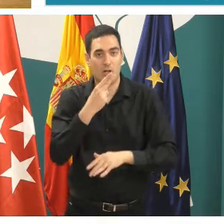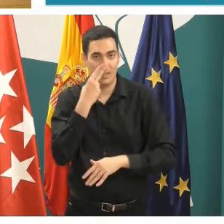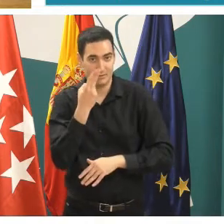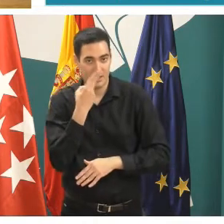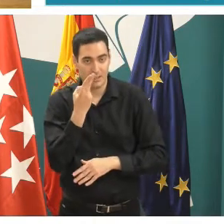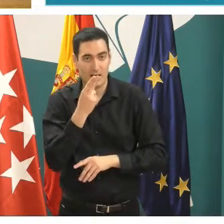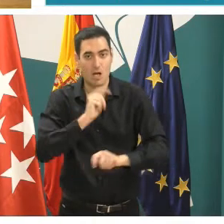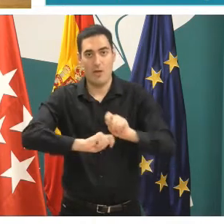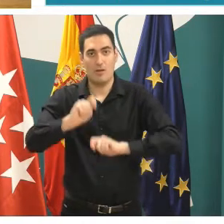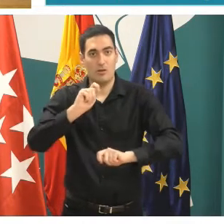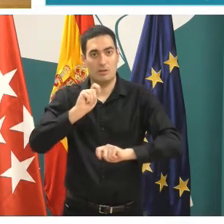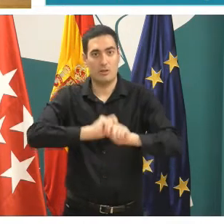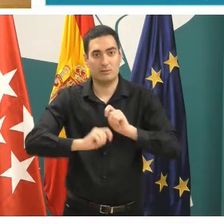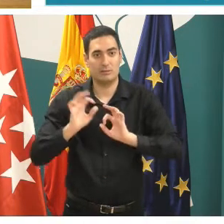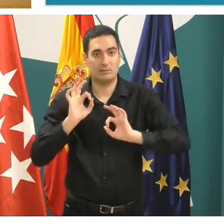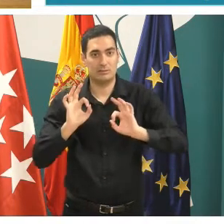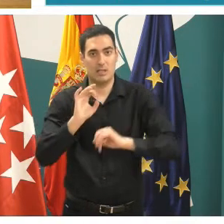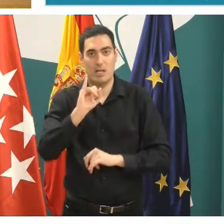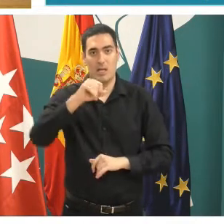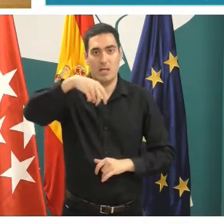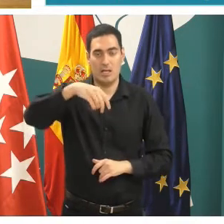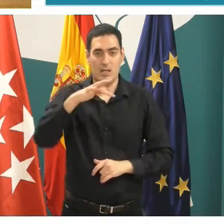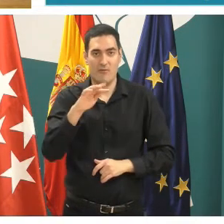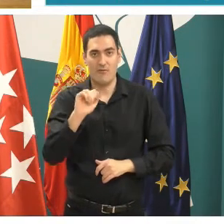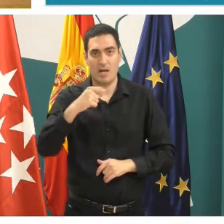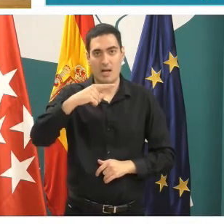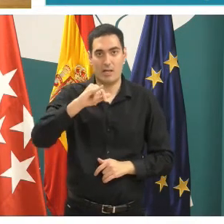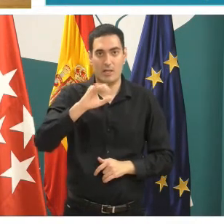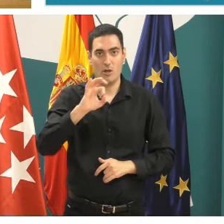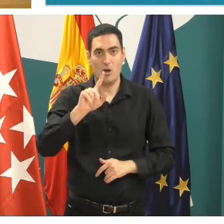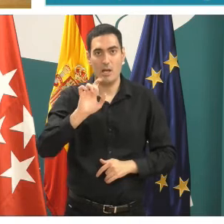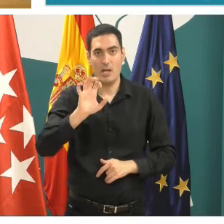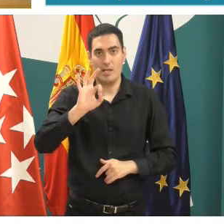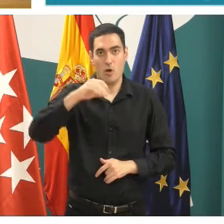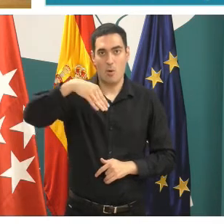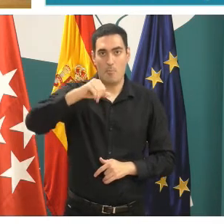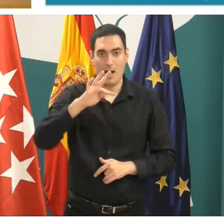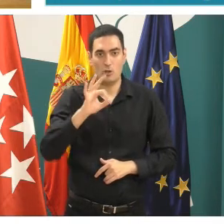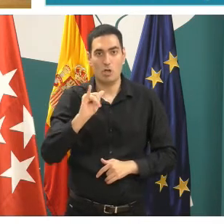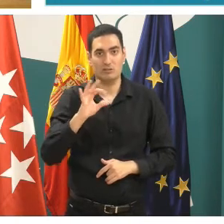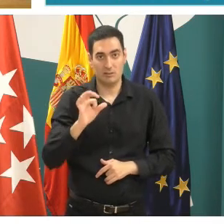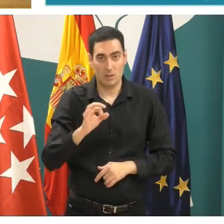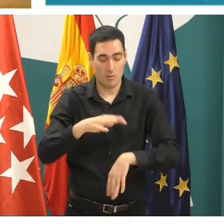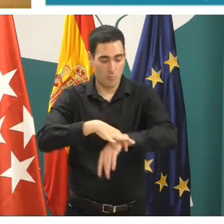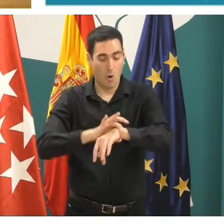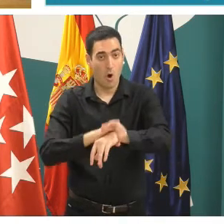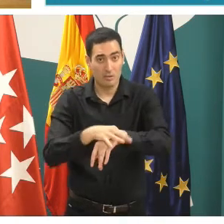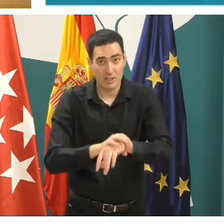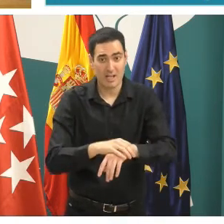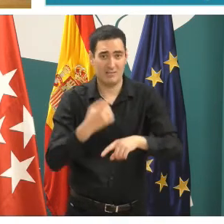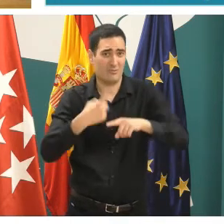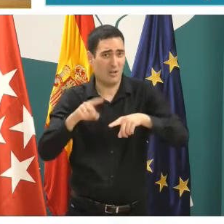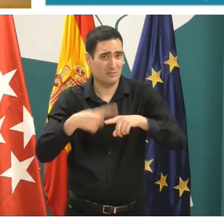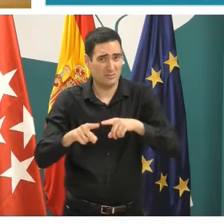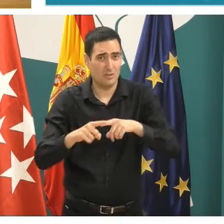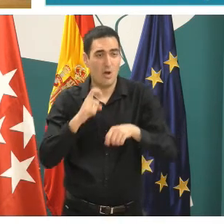la Asociación de Linfangioleiomyomatosis, y las pulseras y los avalorios pues son